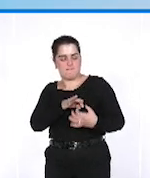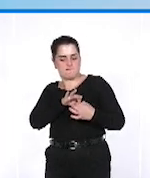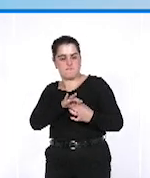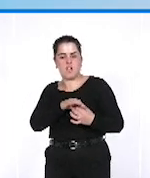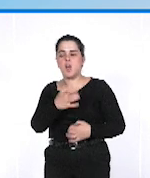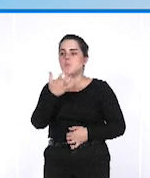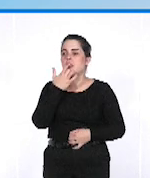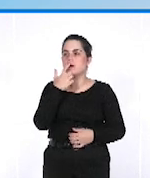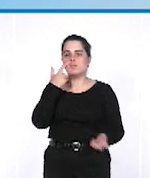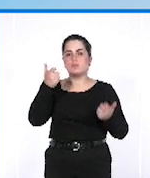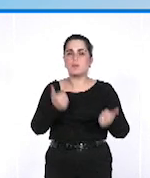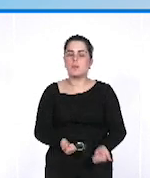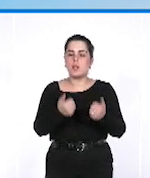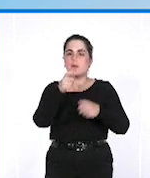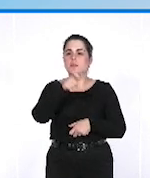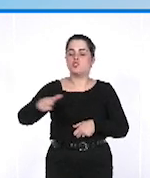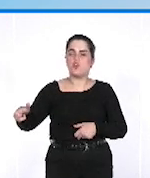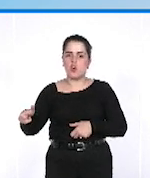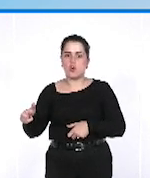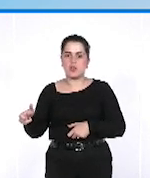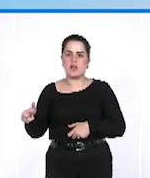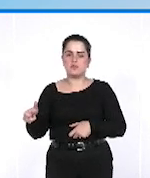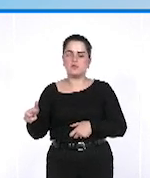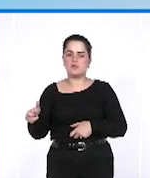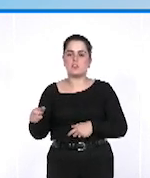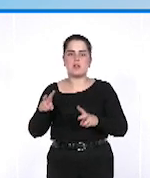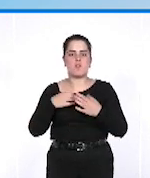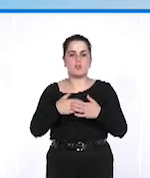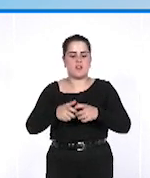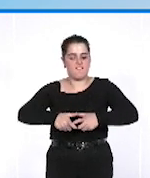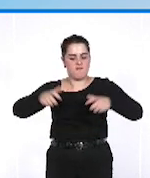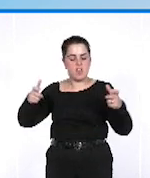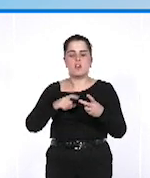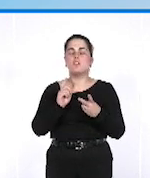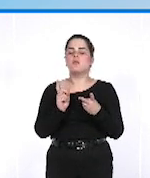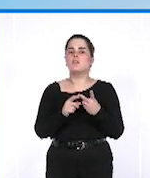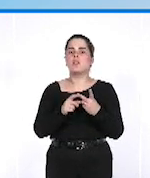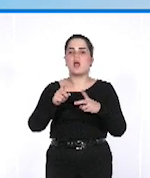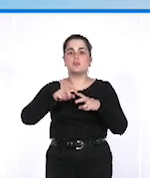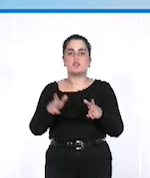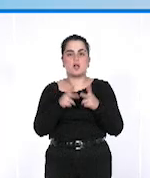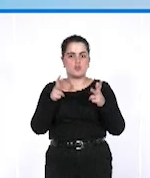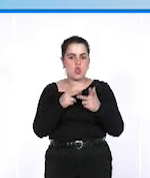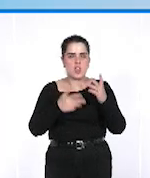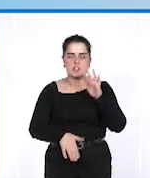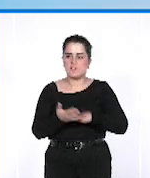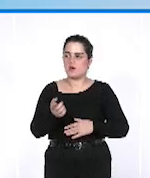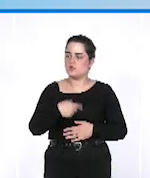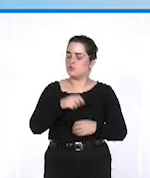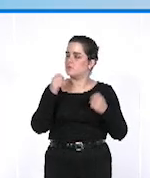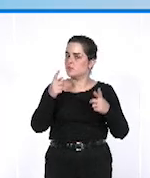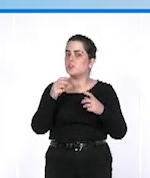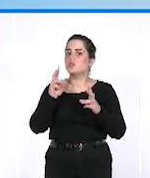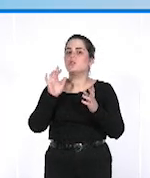ha aumentado significativamente el número de personas implicadas en actividades de voluntariado en el aspecto social Esto es algo que lo estamos viendo también